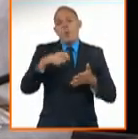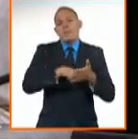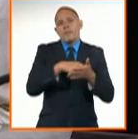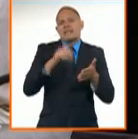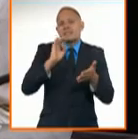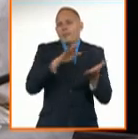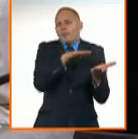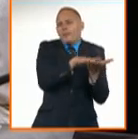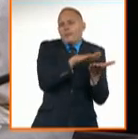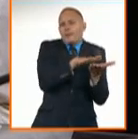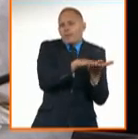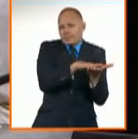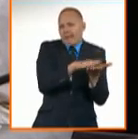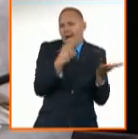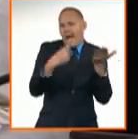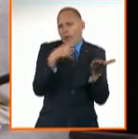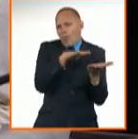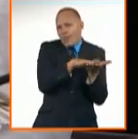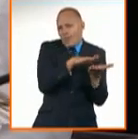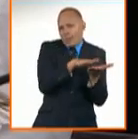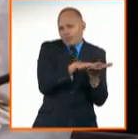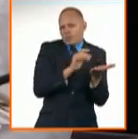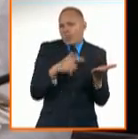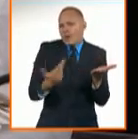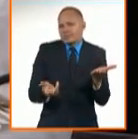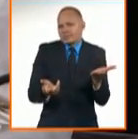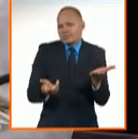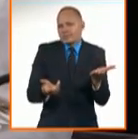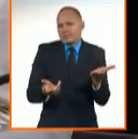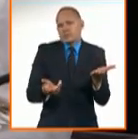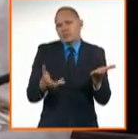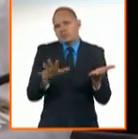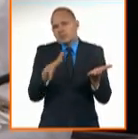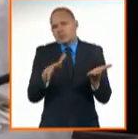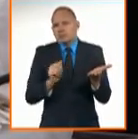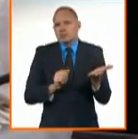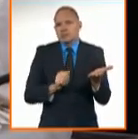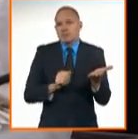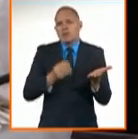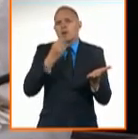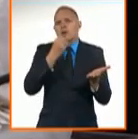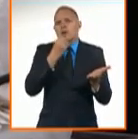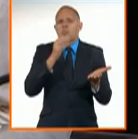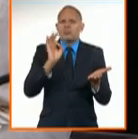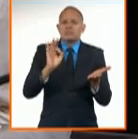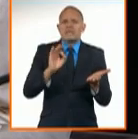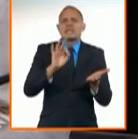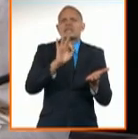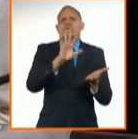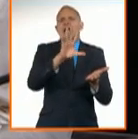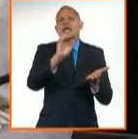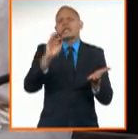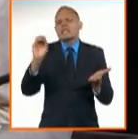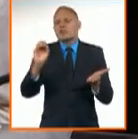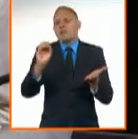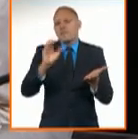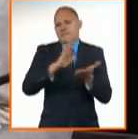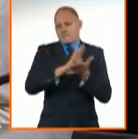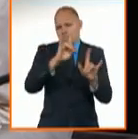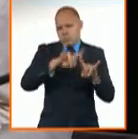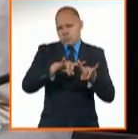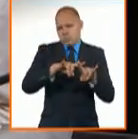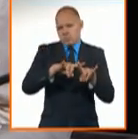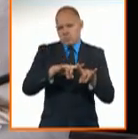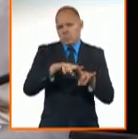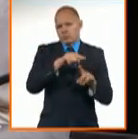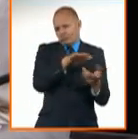al menos debemos tener de reserva el valor de la potencia de la unidad más grande que estén servicios momentos de forma tal